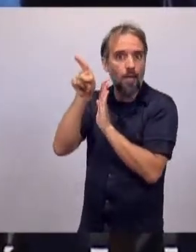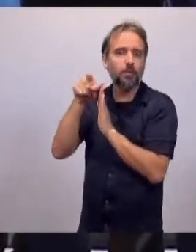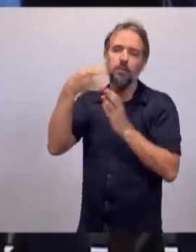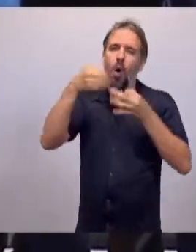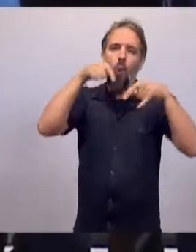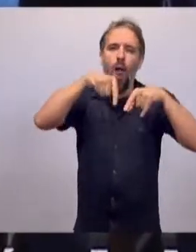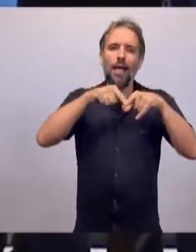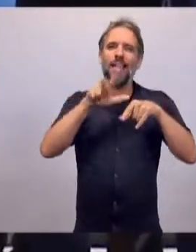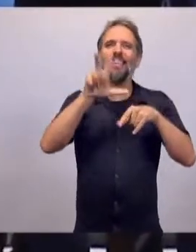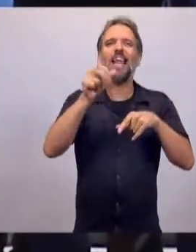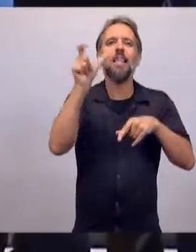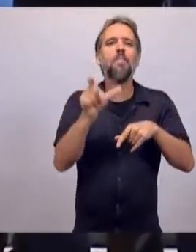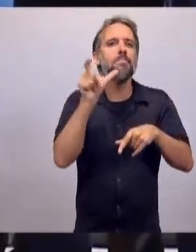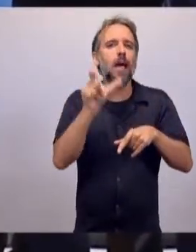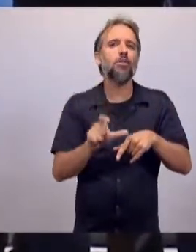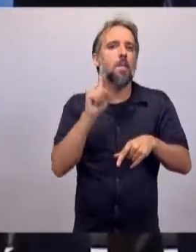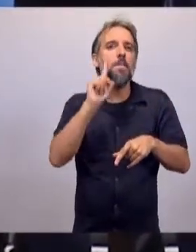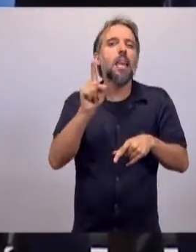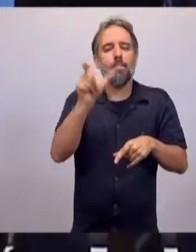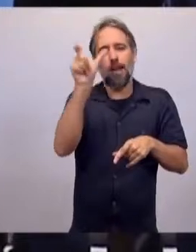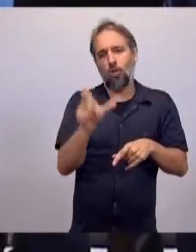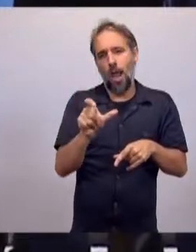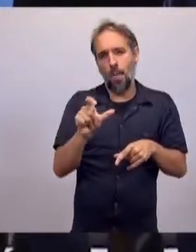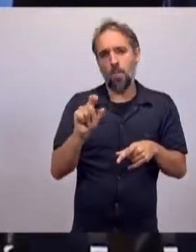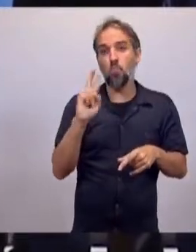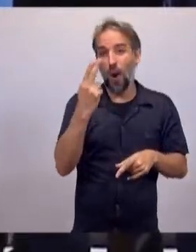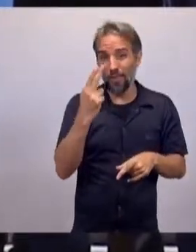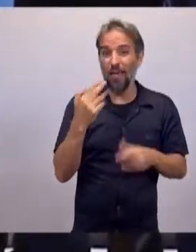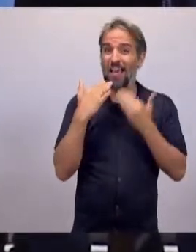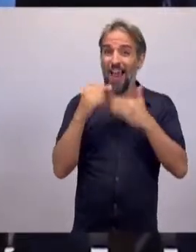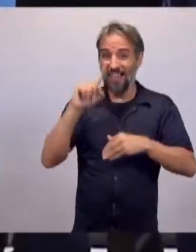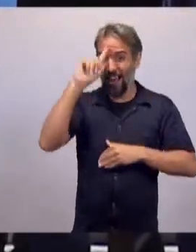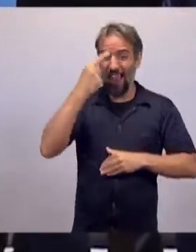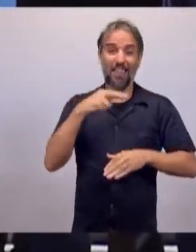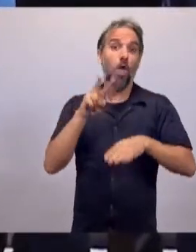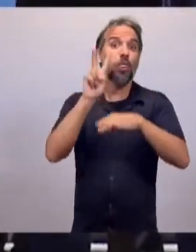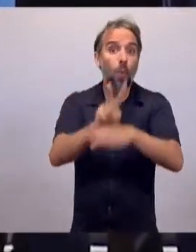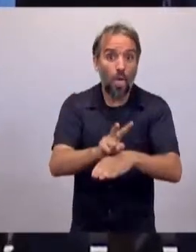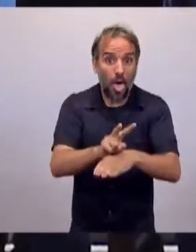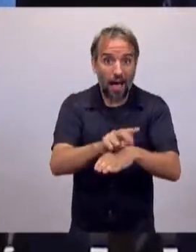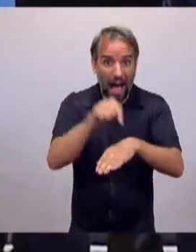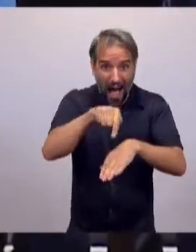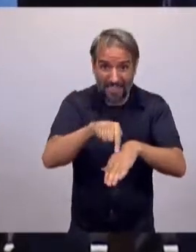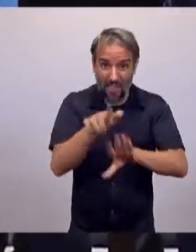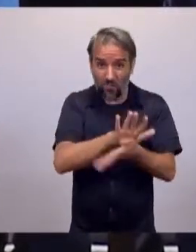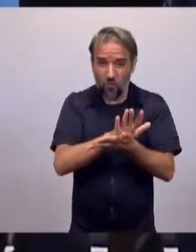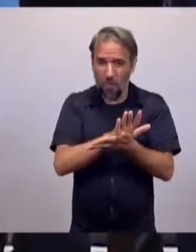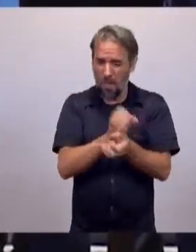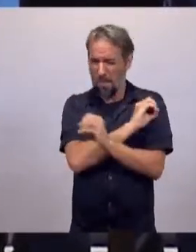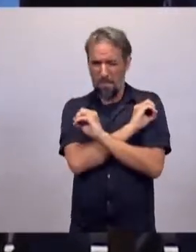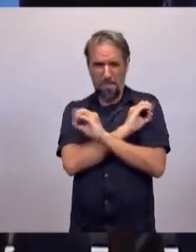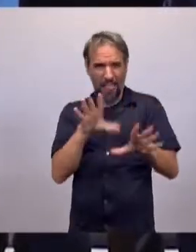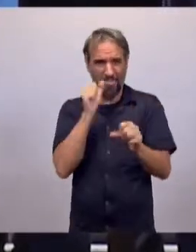tenido 30.000 muertos. Pero gracias al Estado Te Cuida y su